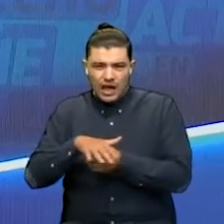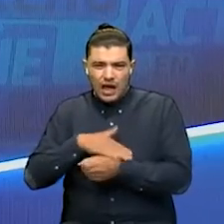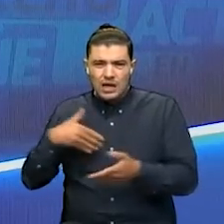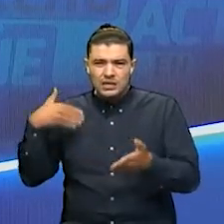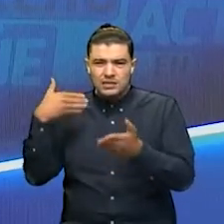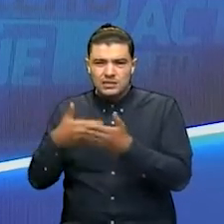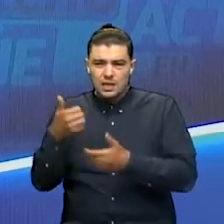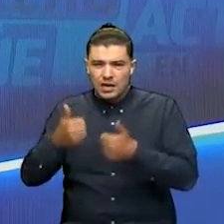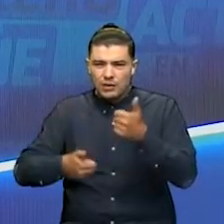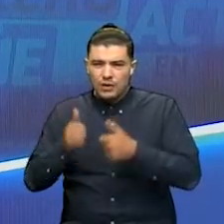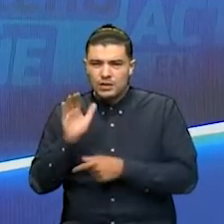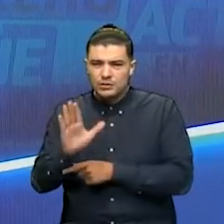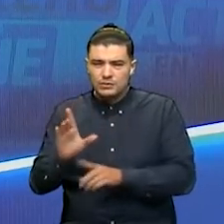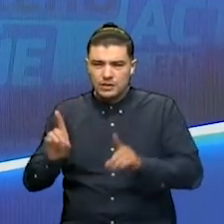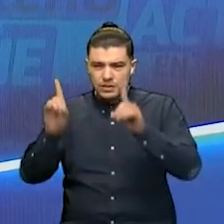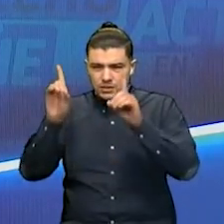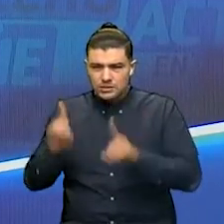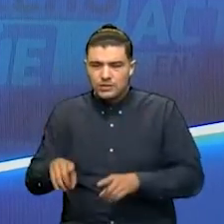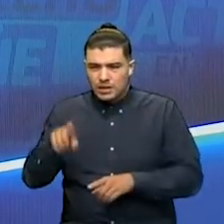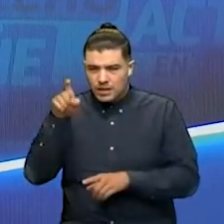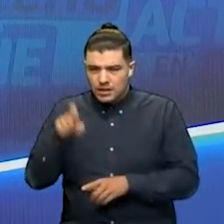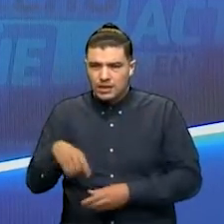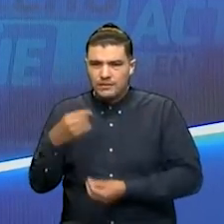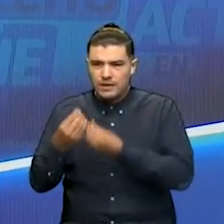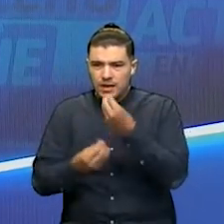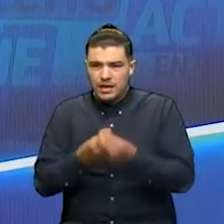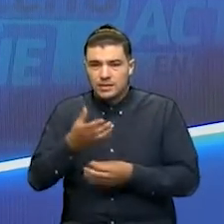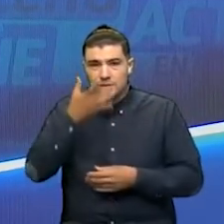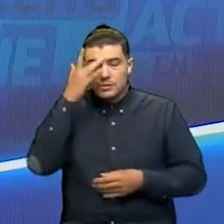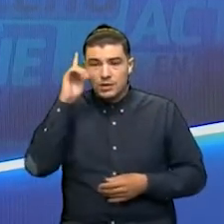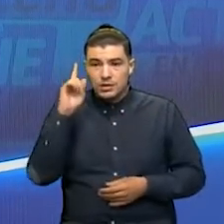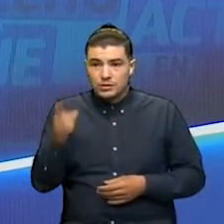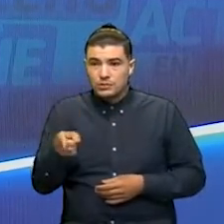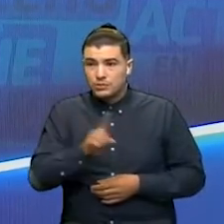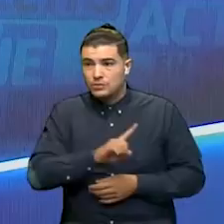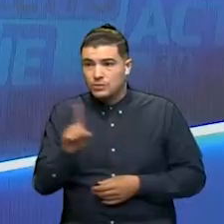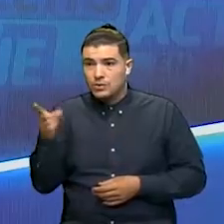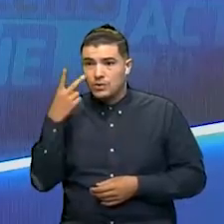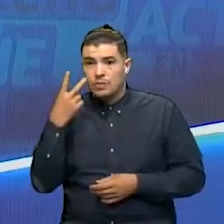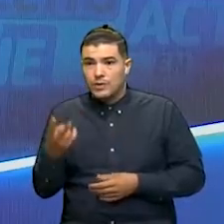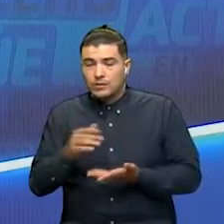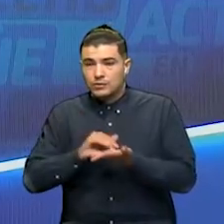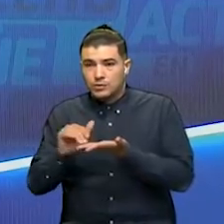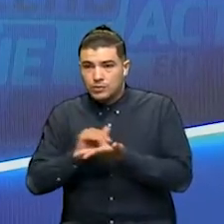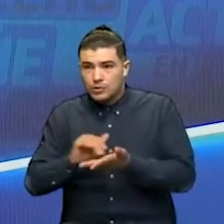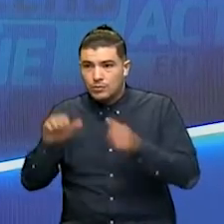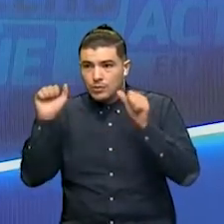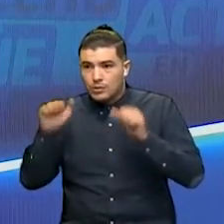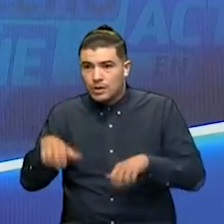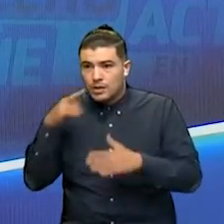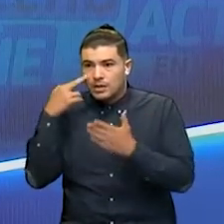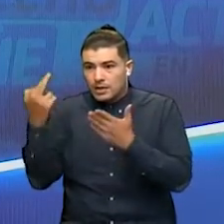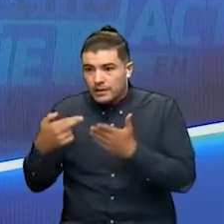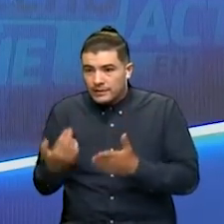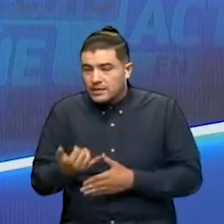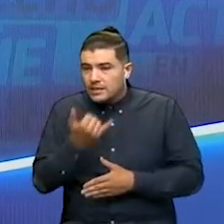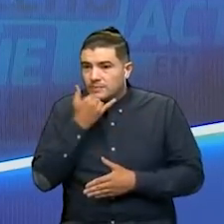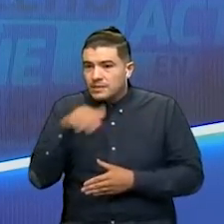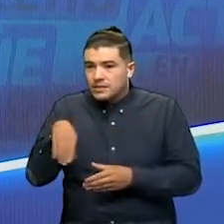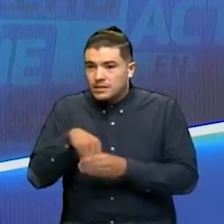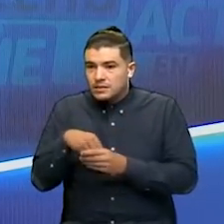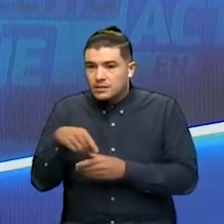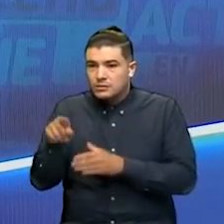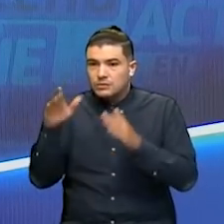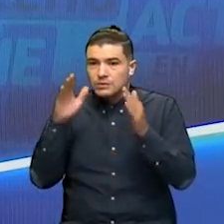qué decisiones son las que ha debido tomar, ya que no encuentra un arreglo para poder revisar qué pasa con esta casa